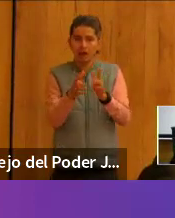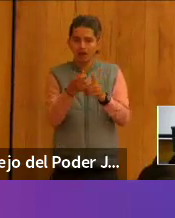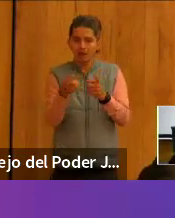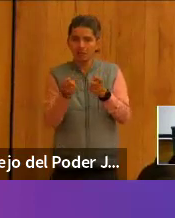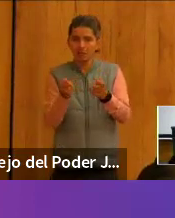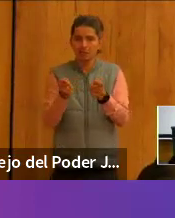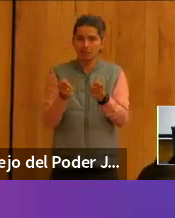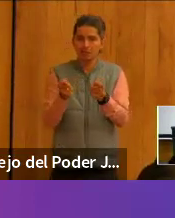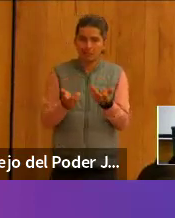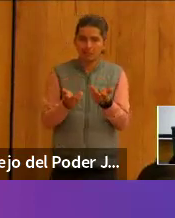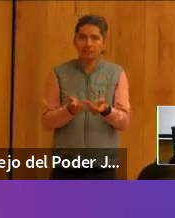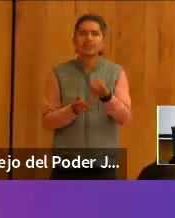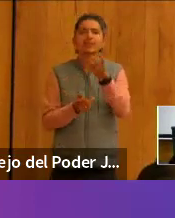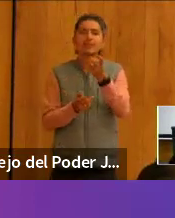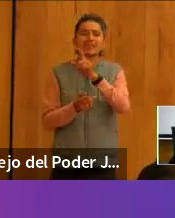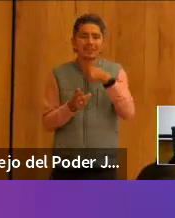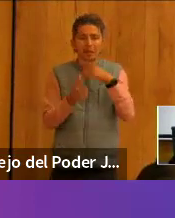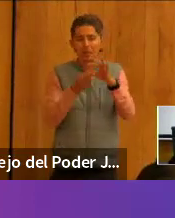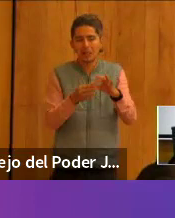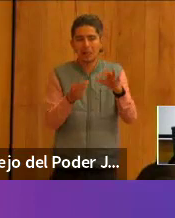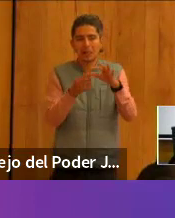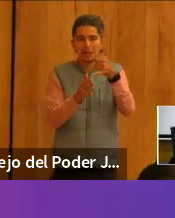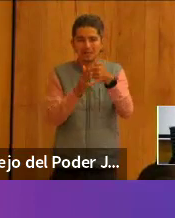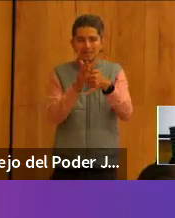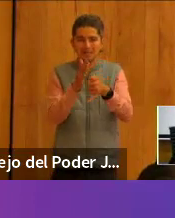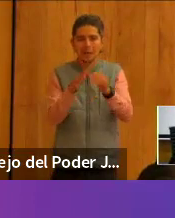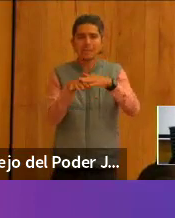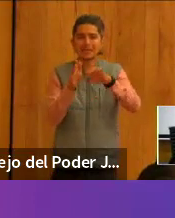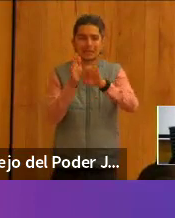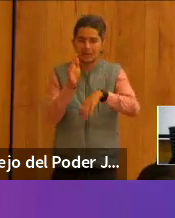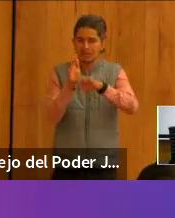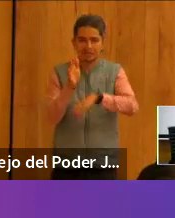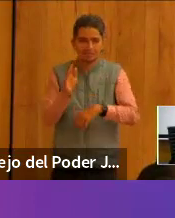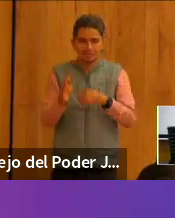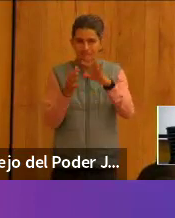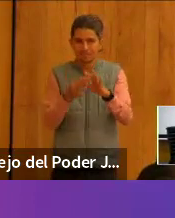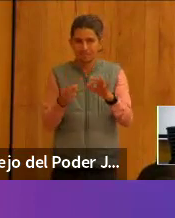bueno, con el transcurso de la charla les voy a dar otros ejemplos.